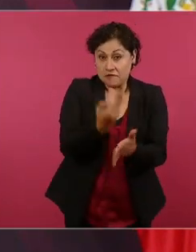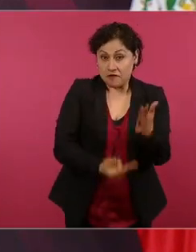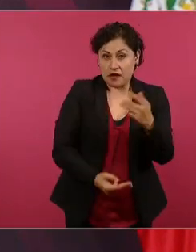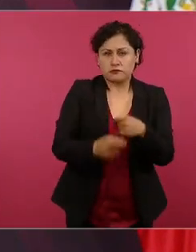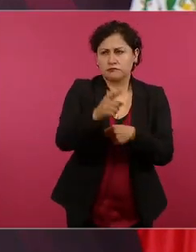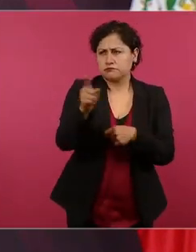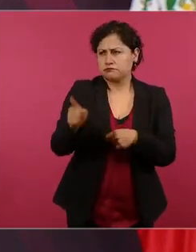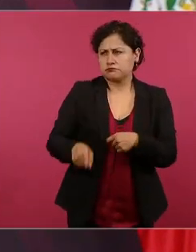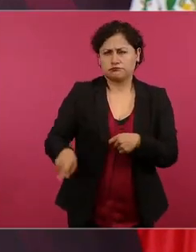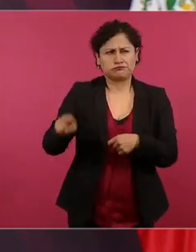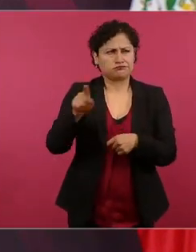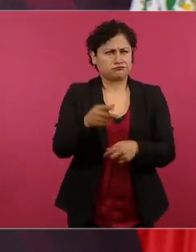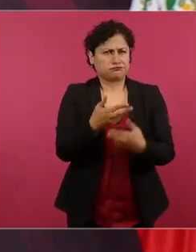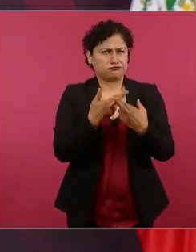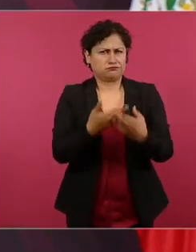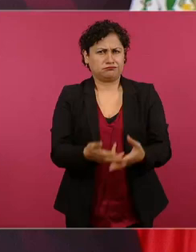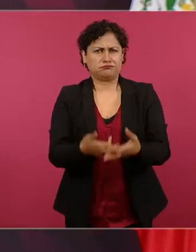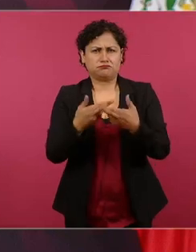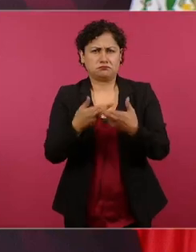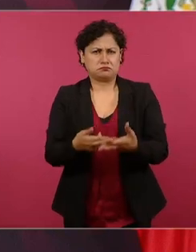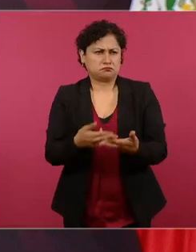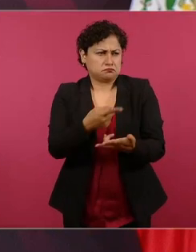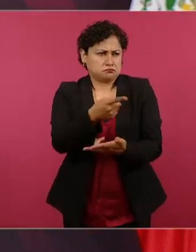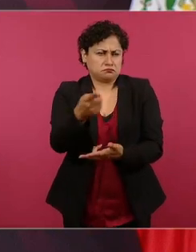Todo, todo, todo, todo, todo, todo.